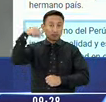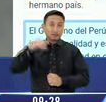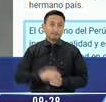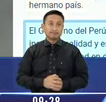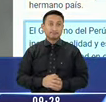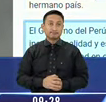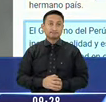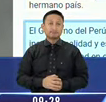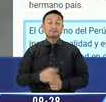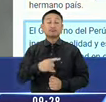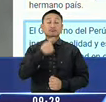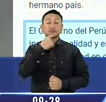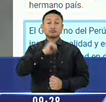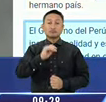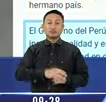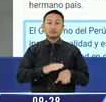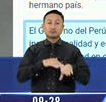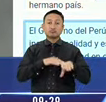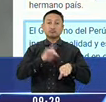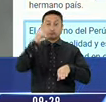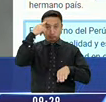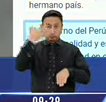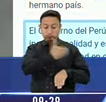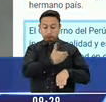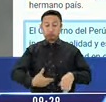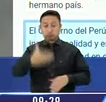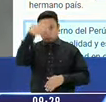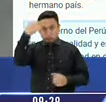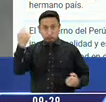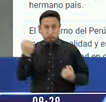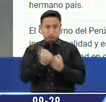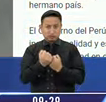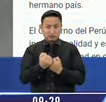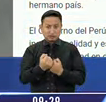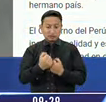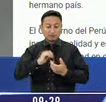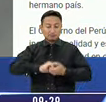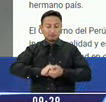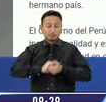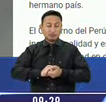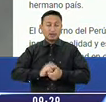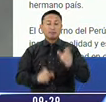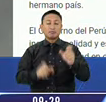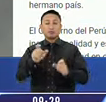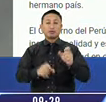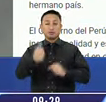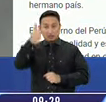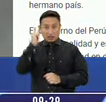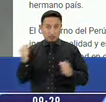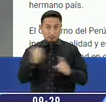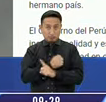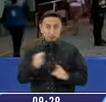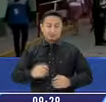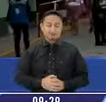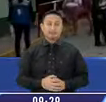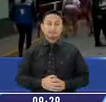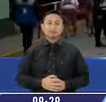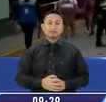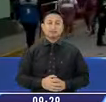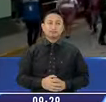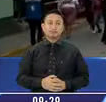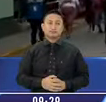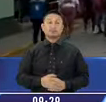vecino país también expresó su respaldo al gobierno del presidente Daniel nooa y se solidarizó con las víctimas de los acontecimientos violentos